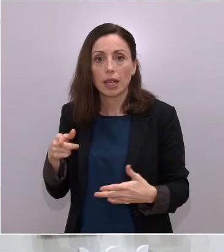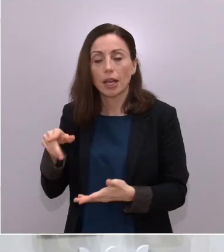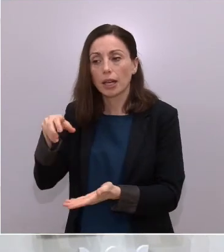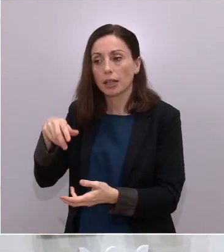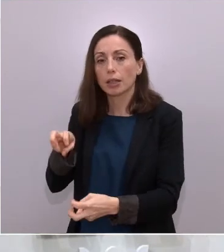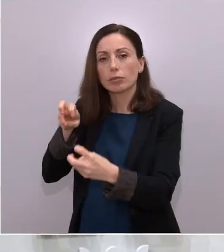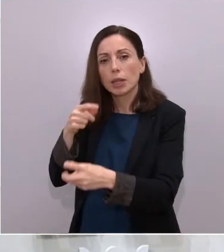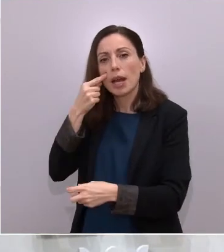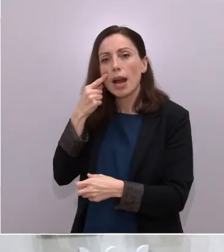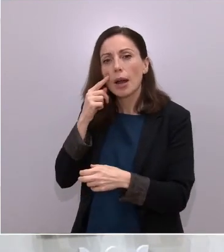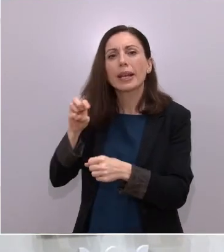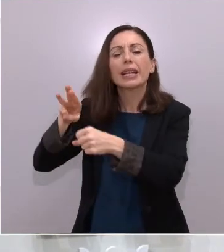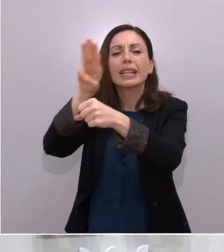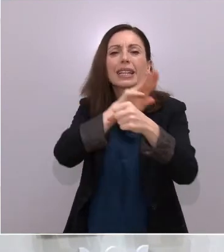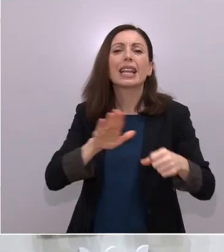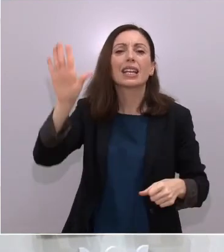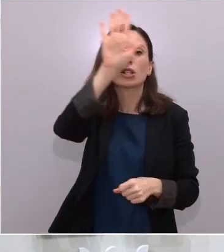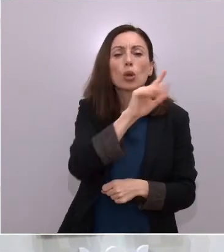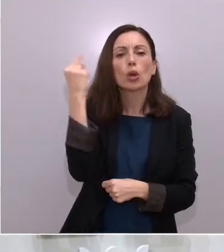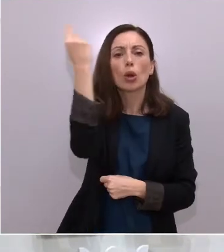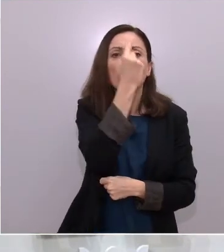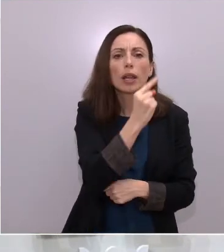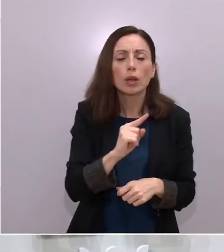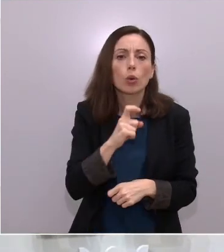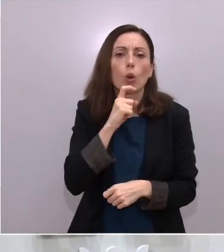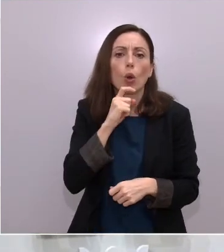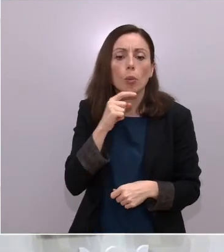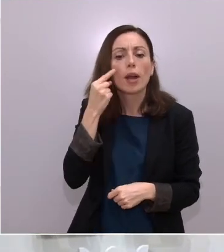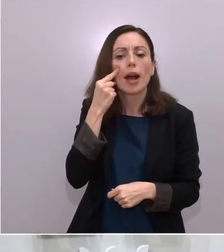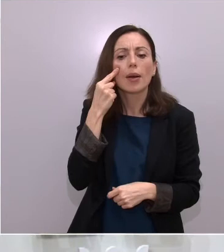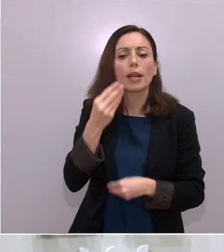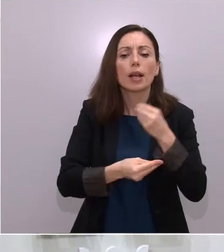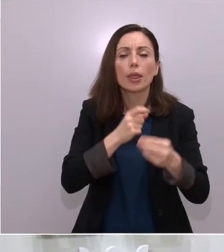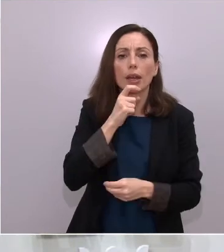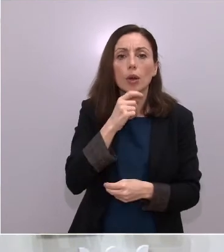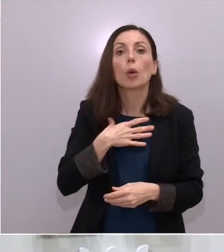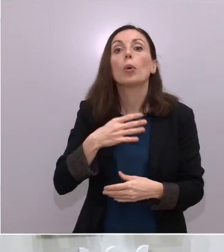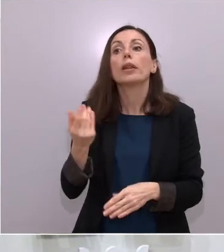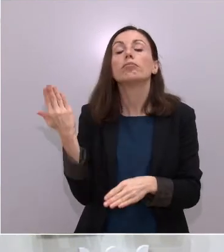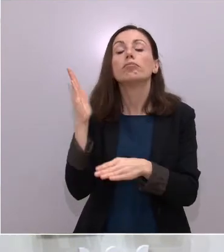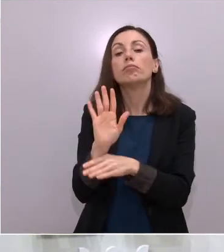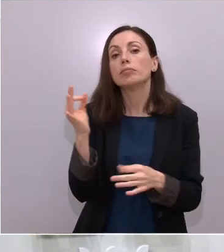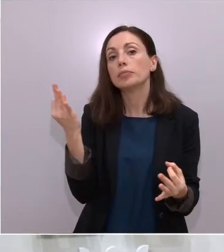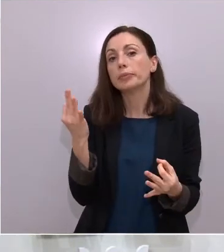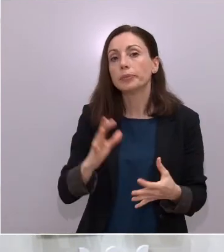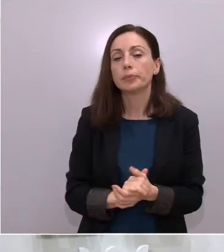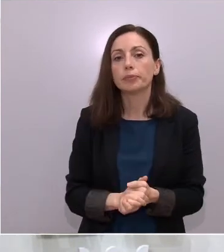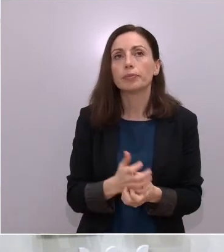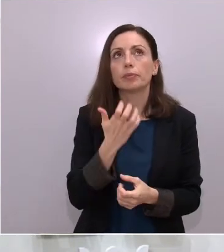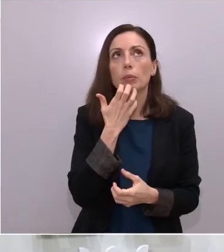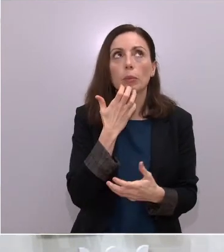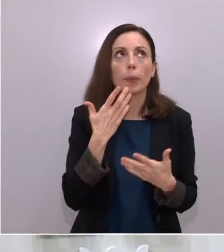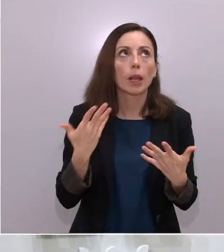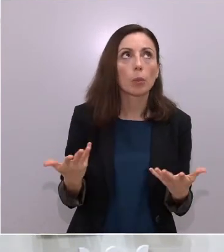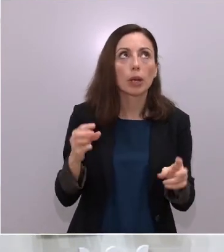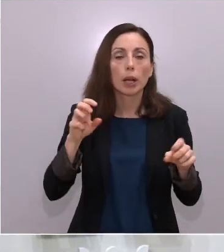circunstancias específicas de cada territorio y poder ver cómo poder hacerlo. Pues quizás se puede plantear que no sea a